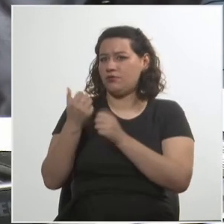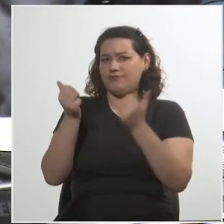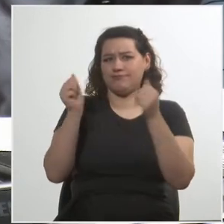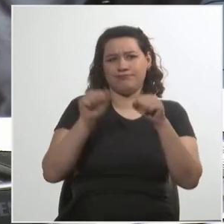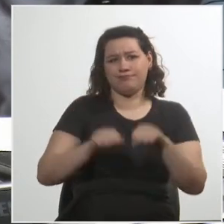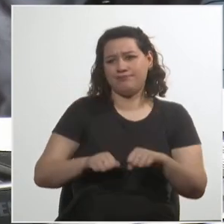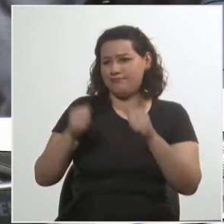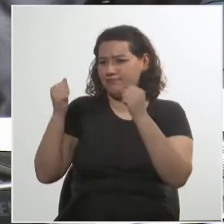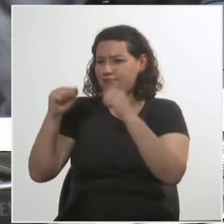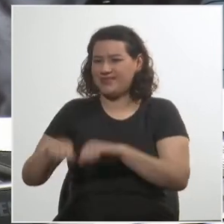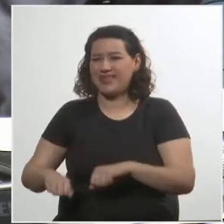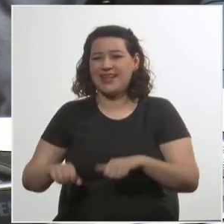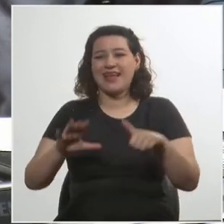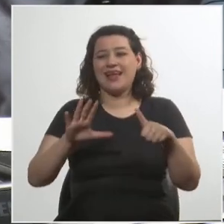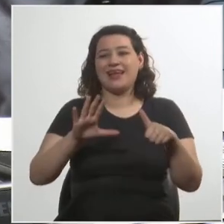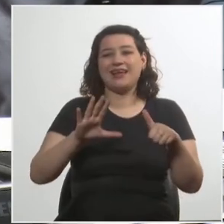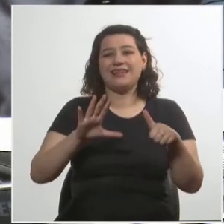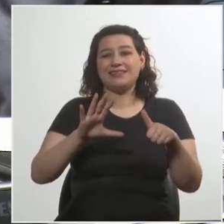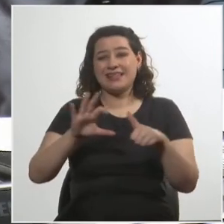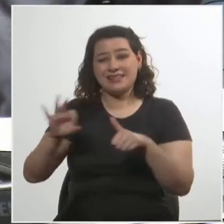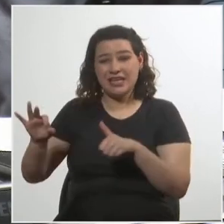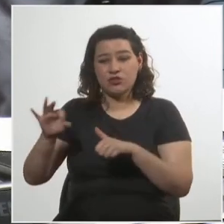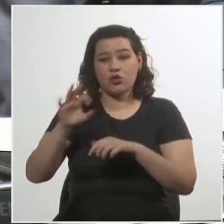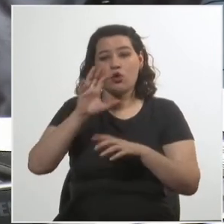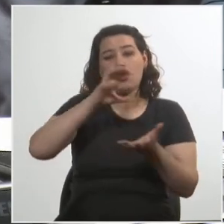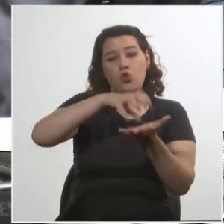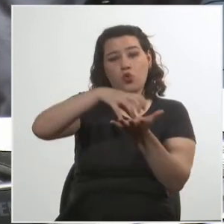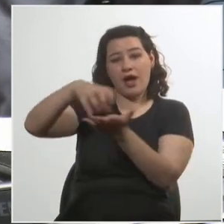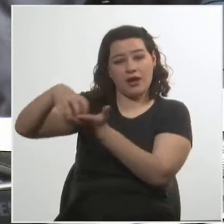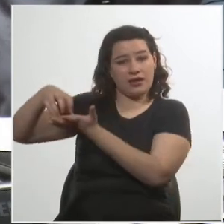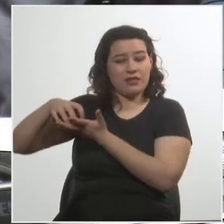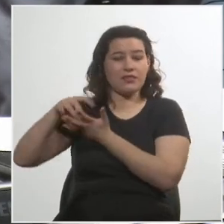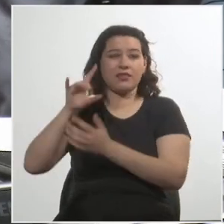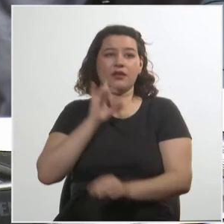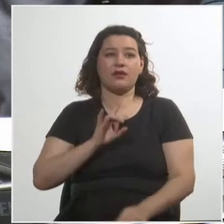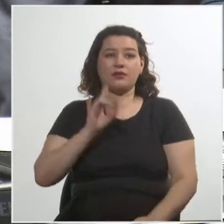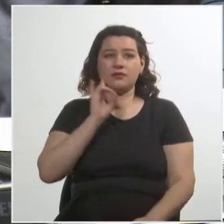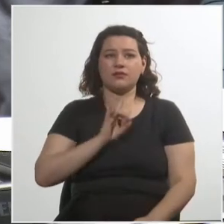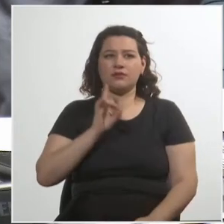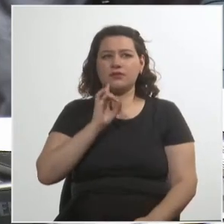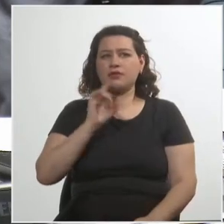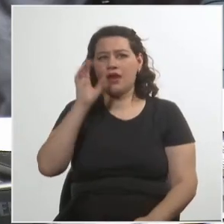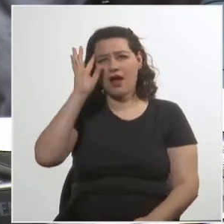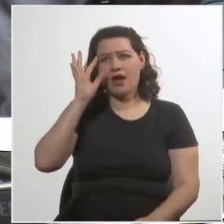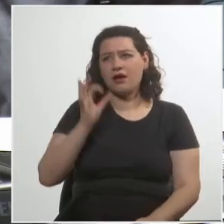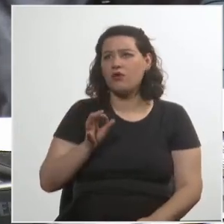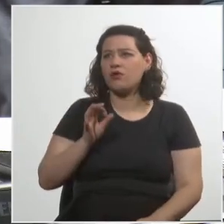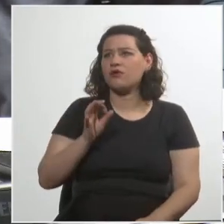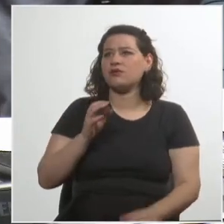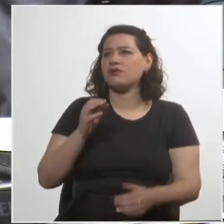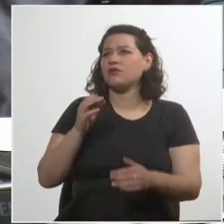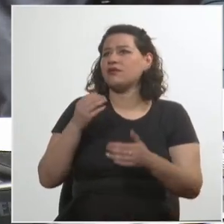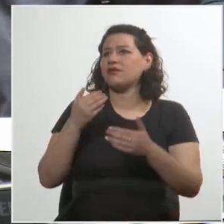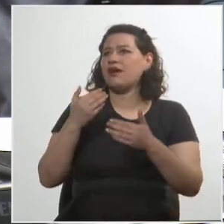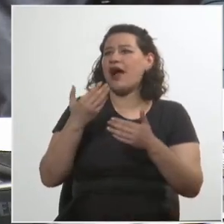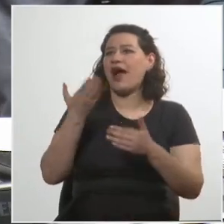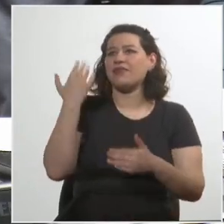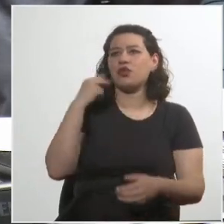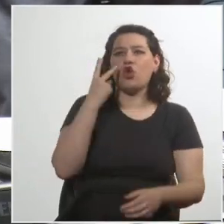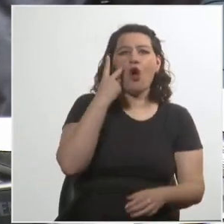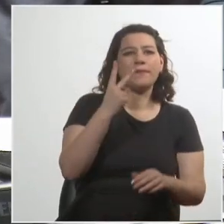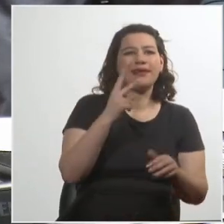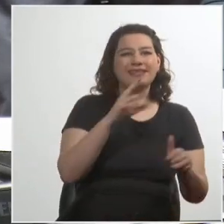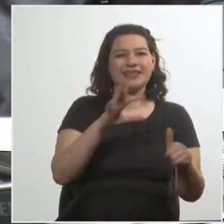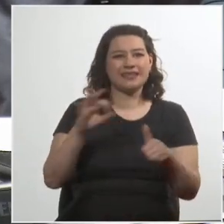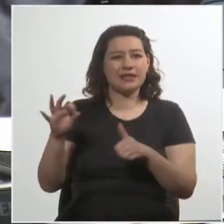de 600 explotaciones tamberas había cerca de 2600 y